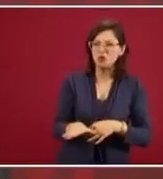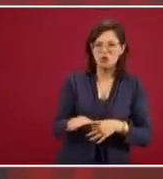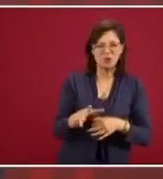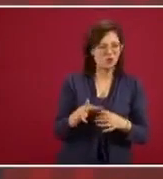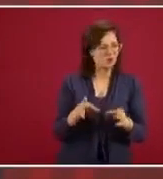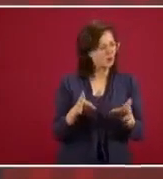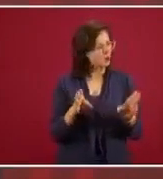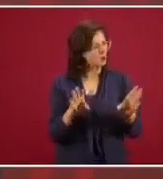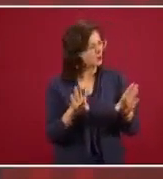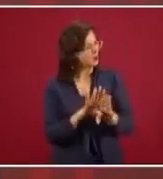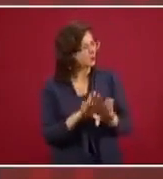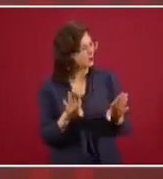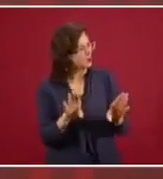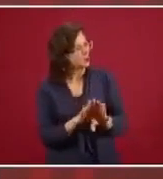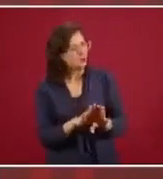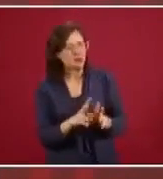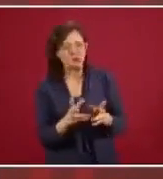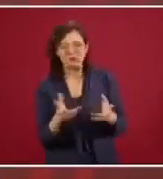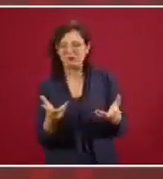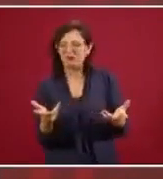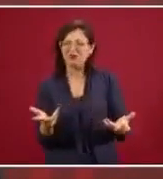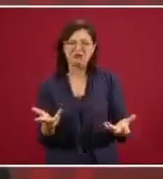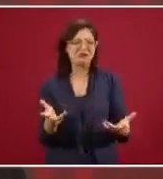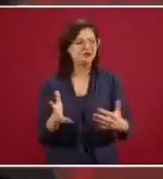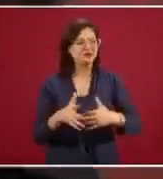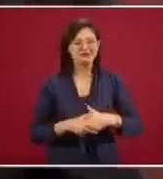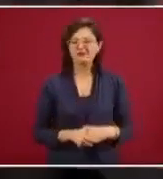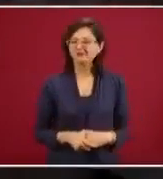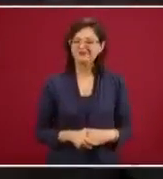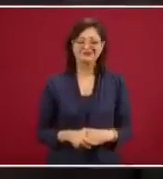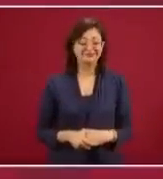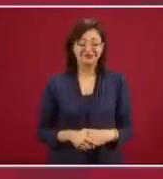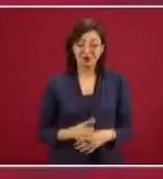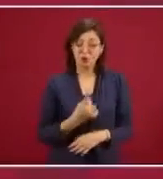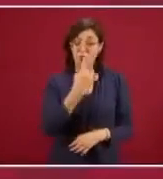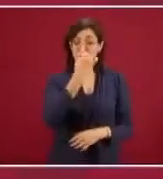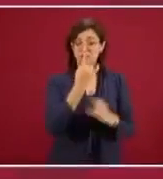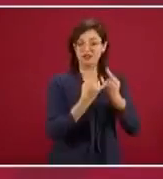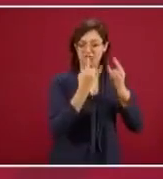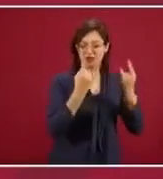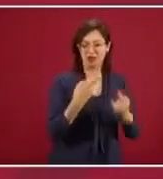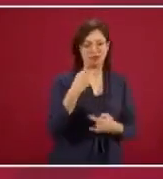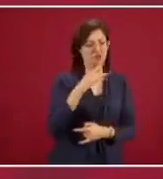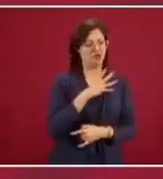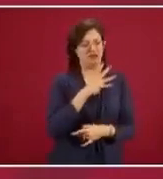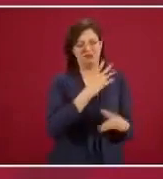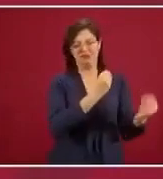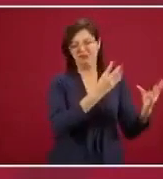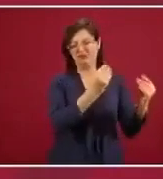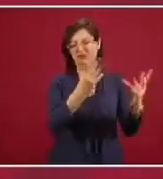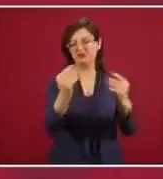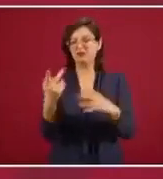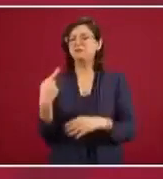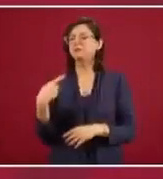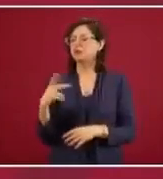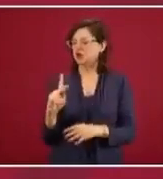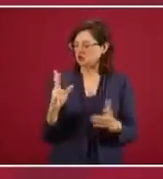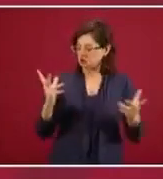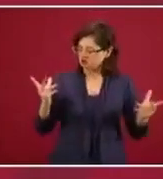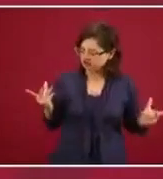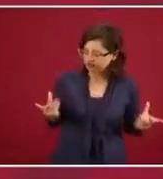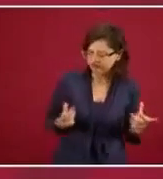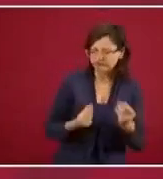Por eso vamos todos juntos a salir adelante y vamos a